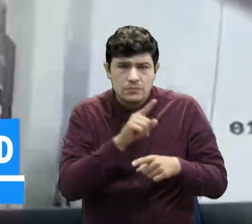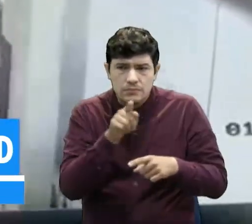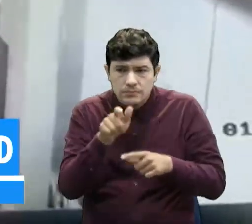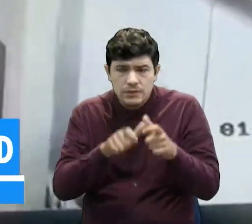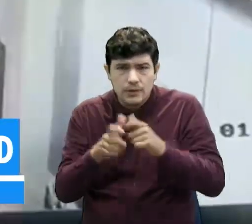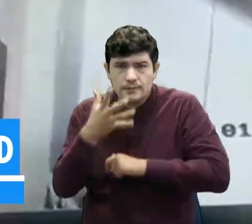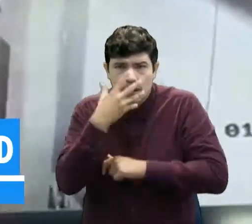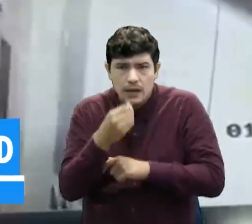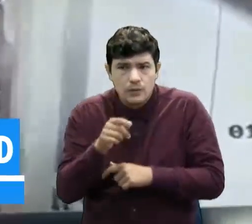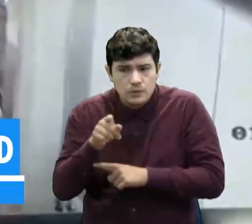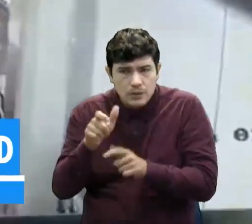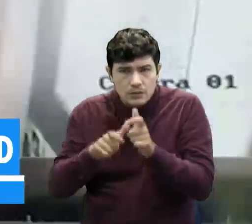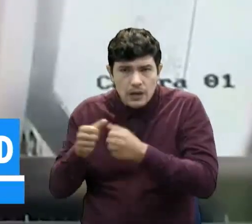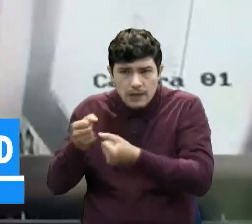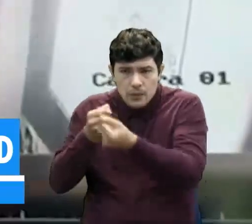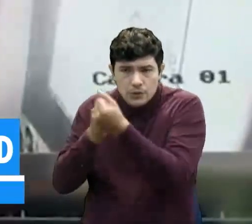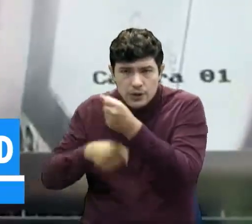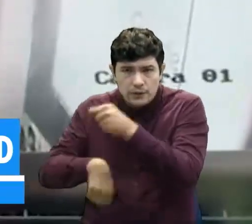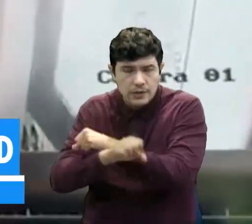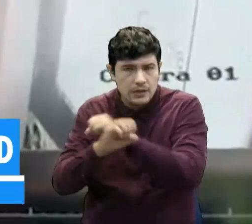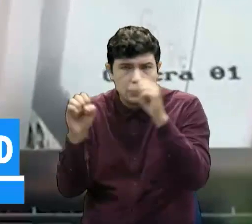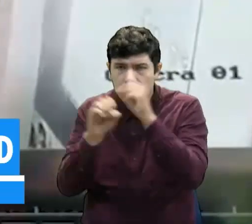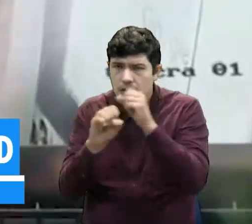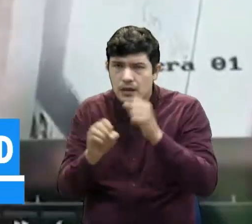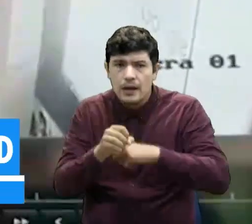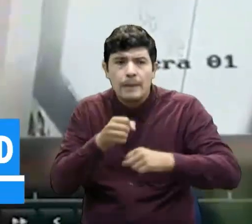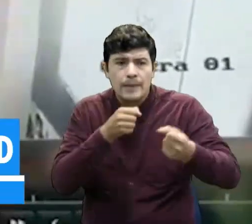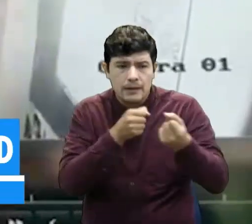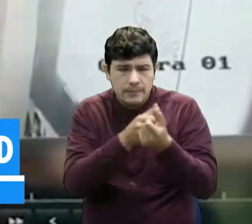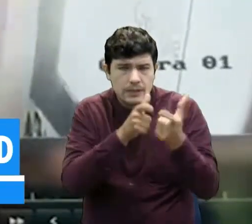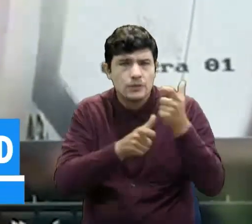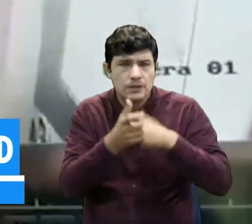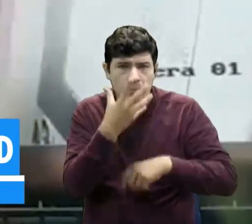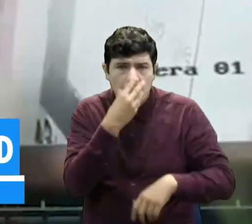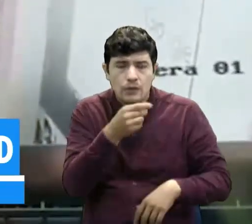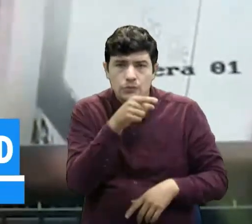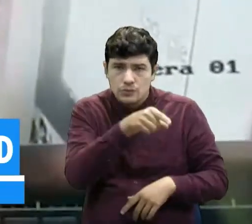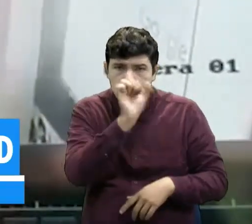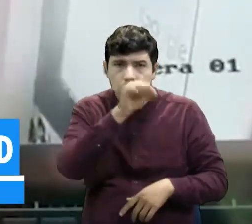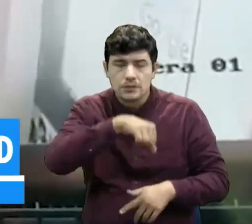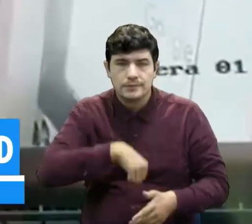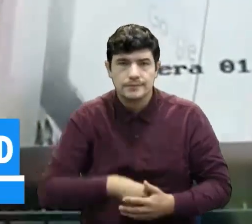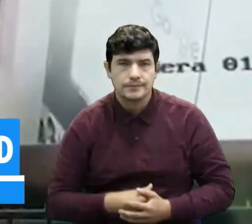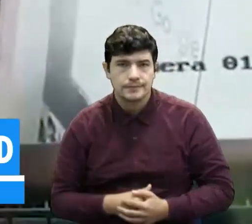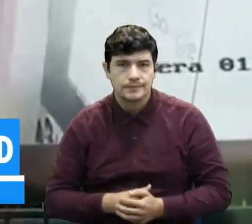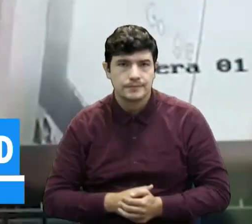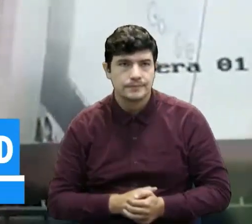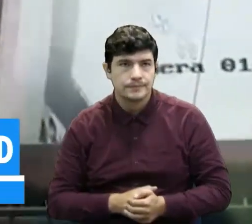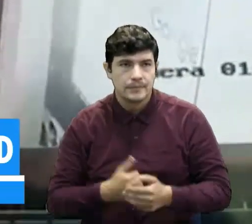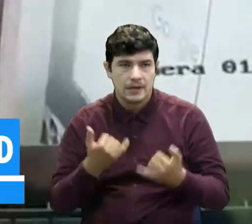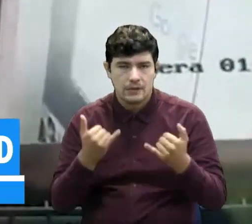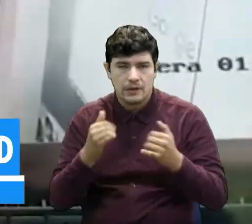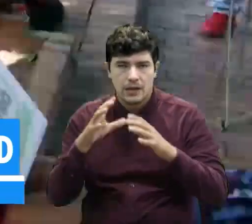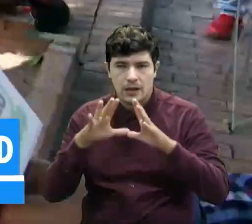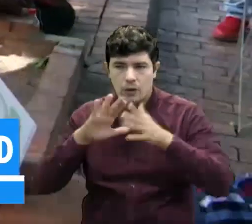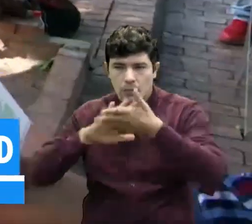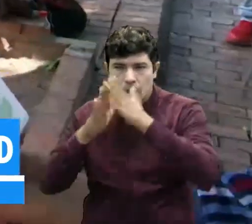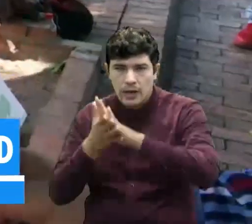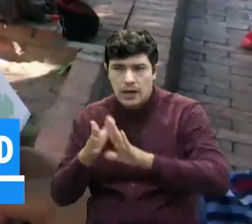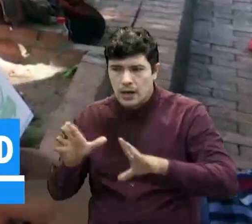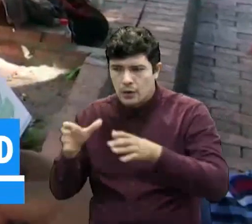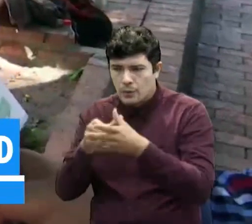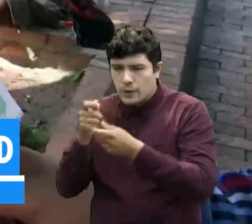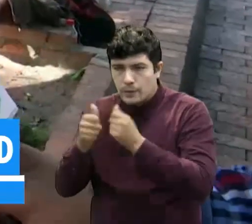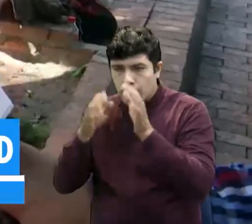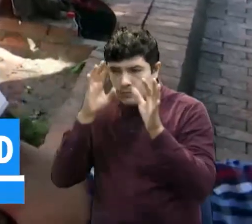ciudad. Según uno de los ciudadanos, en el sector de la Libertad, los habitantes se organizaron para combatir la inseguridad. Pues